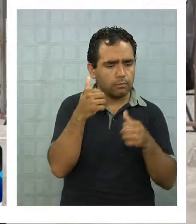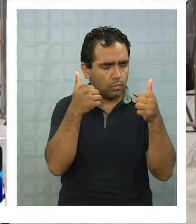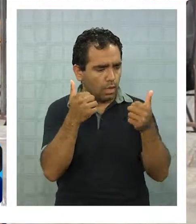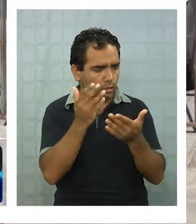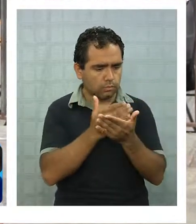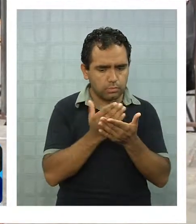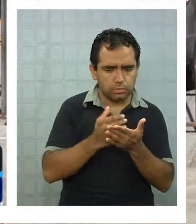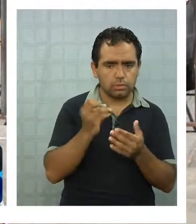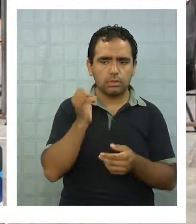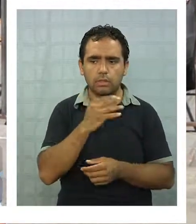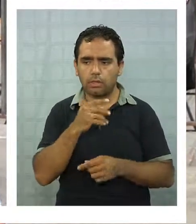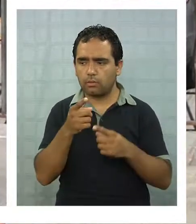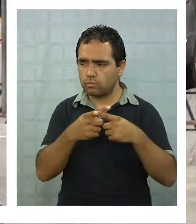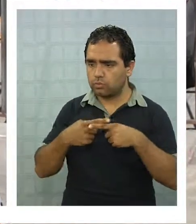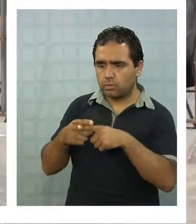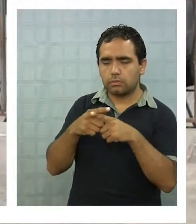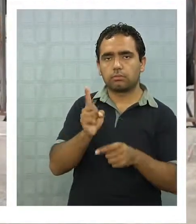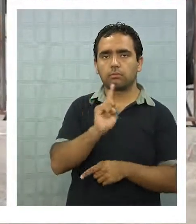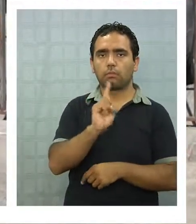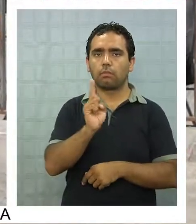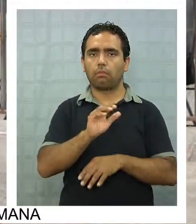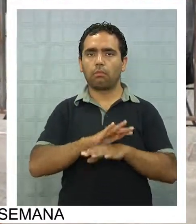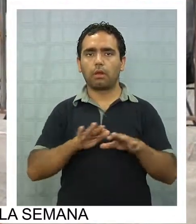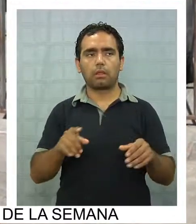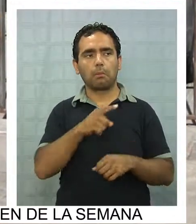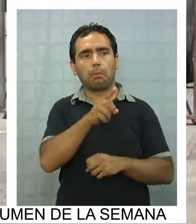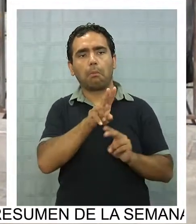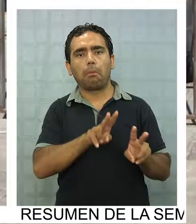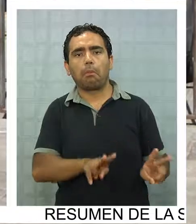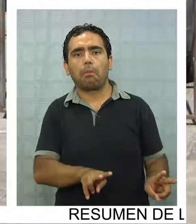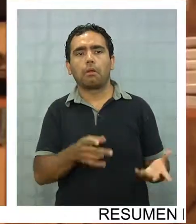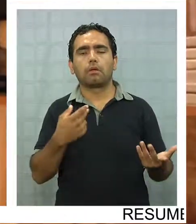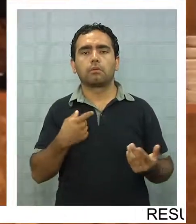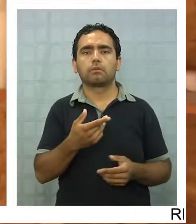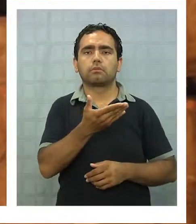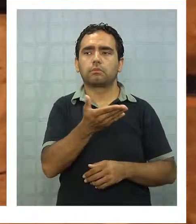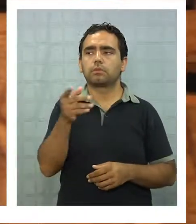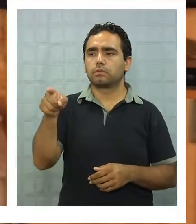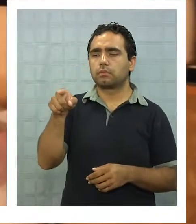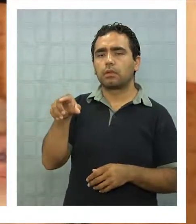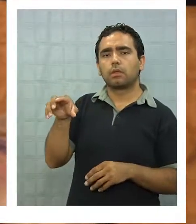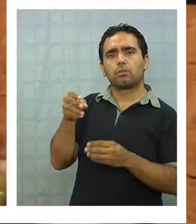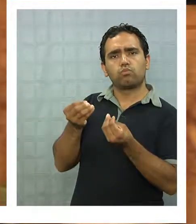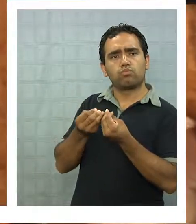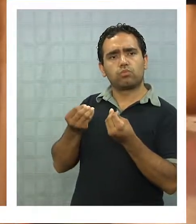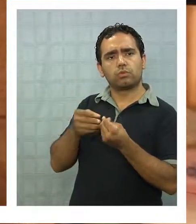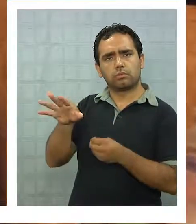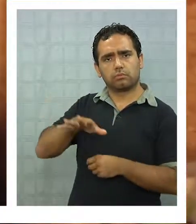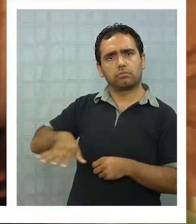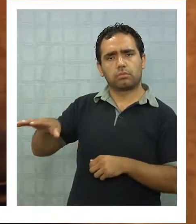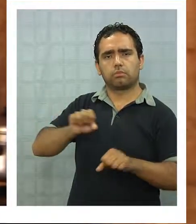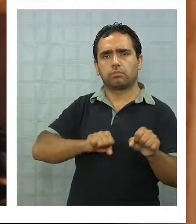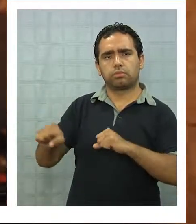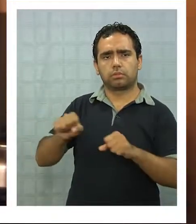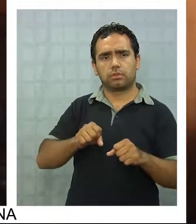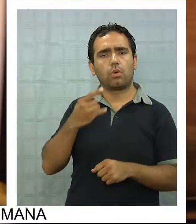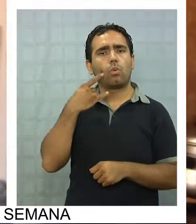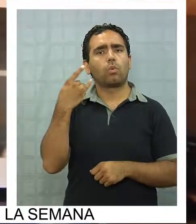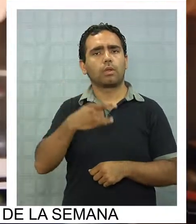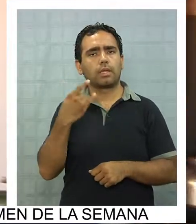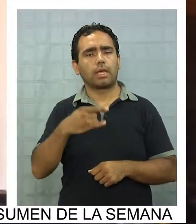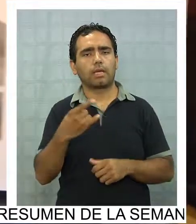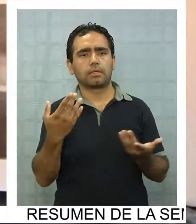realmente lo que son los casos sociales, a lo que ellos le llaman, cosa que ellos están catastrados como damnificados del terremoto que están insertos en los barrios